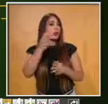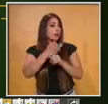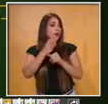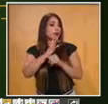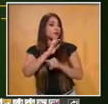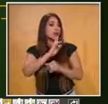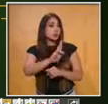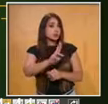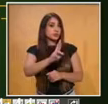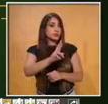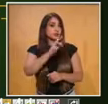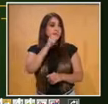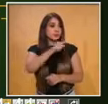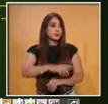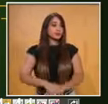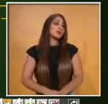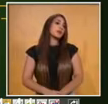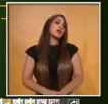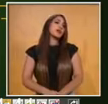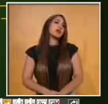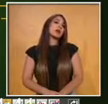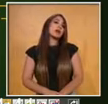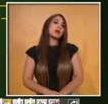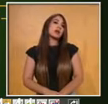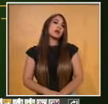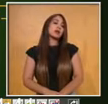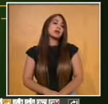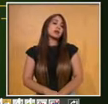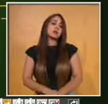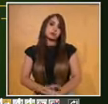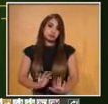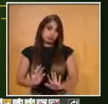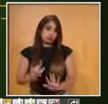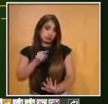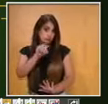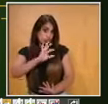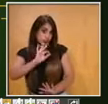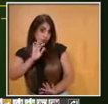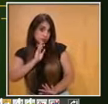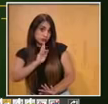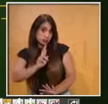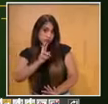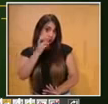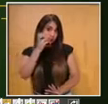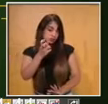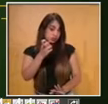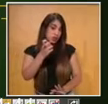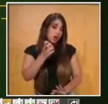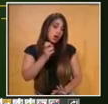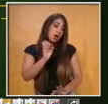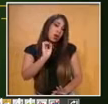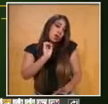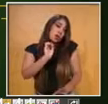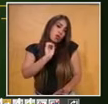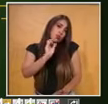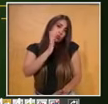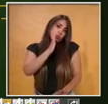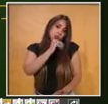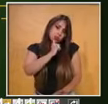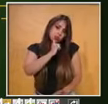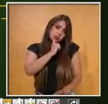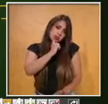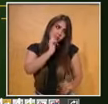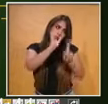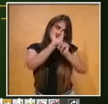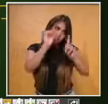posible, contéstalo así en crucigrama. Si no se puede, entonces simplemente completa las oraciones que vamos